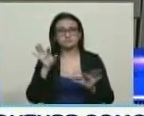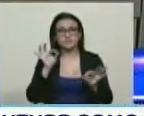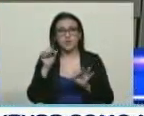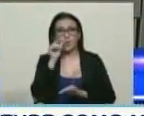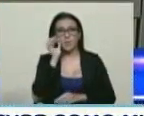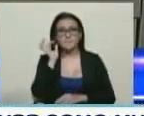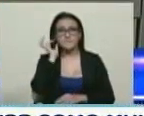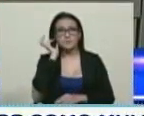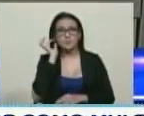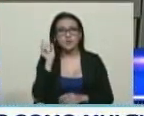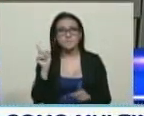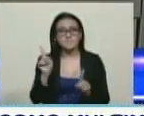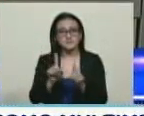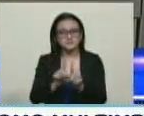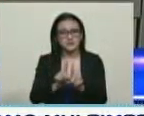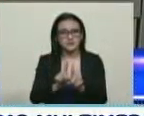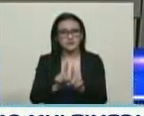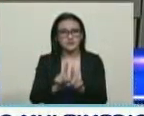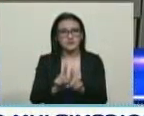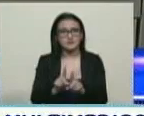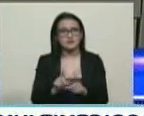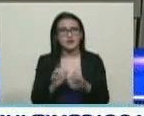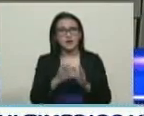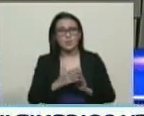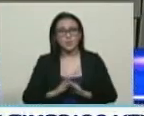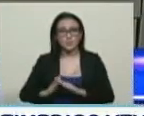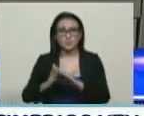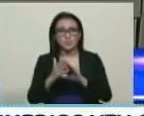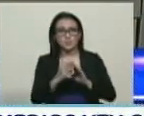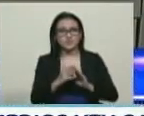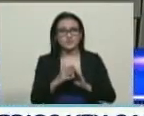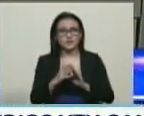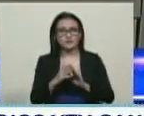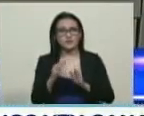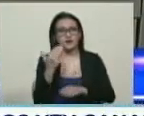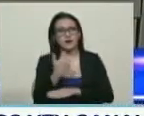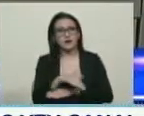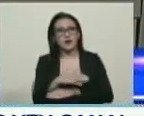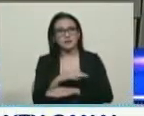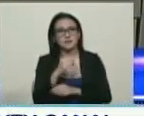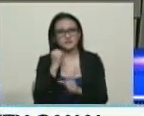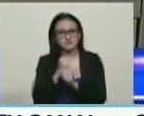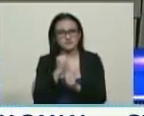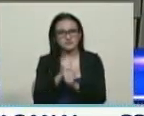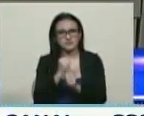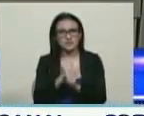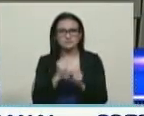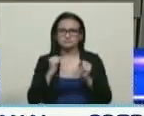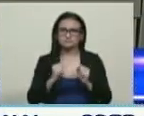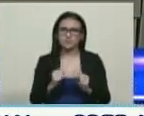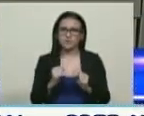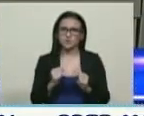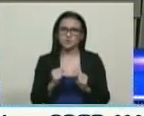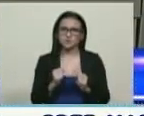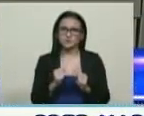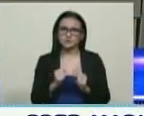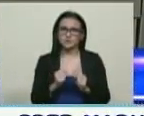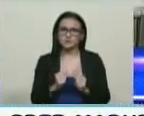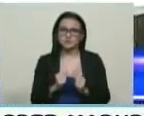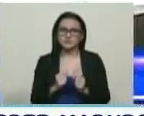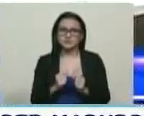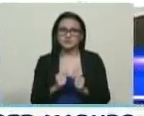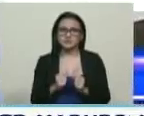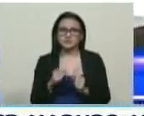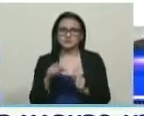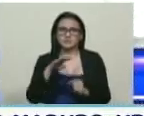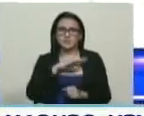y la mujer que está más cercano allí, a la comunidad, a la calle, para que trabajemos contundentemente en lo que tiene que ver con los